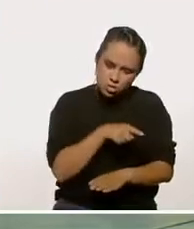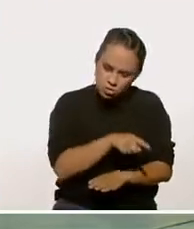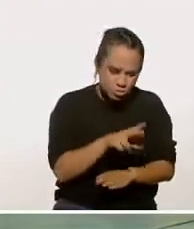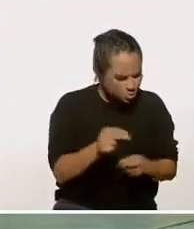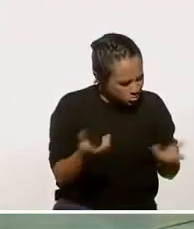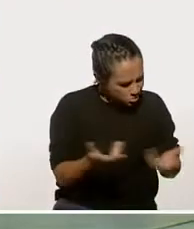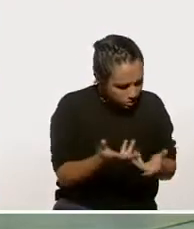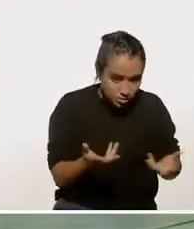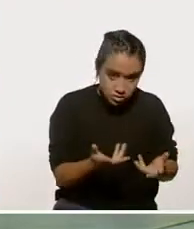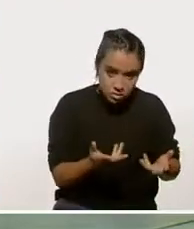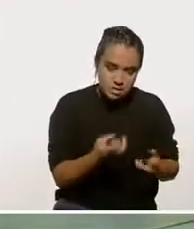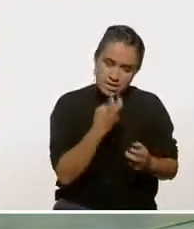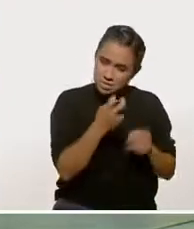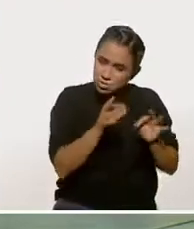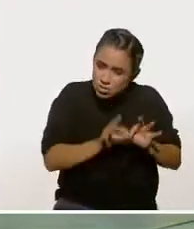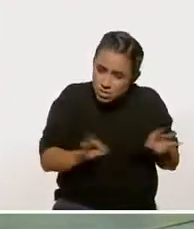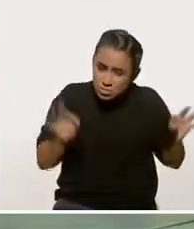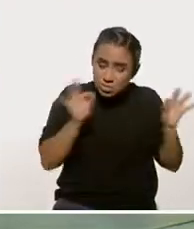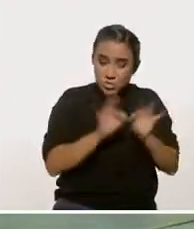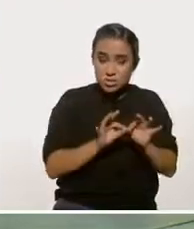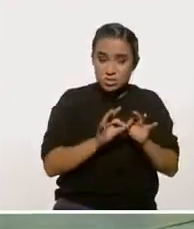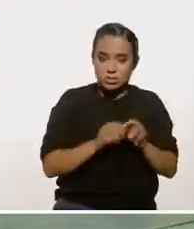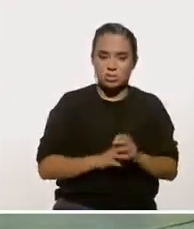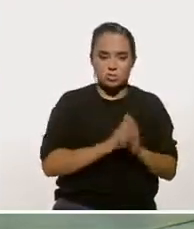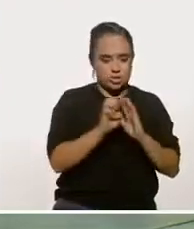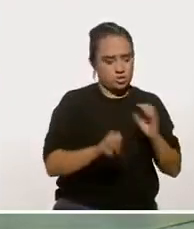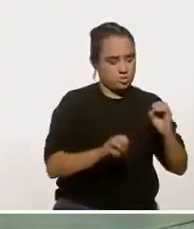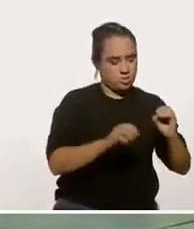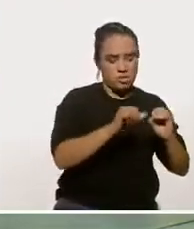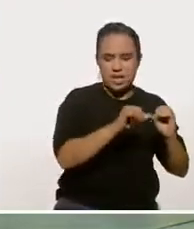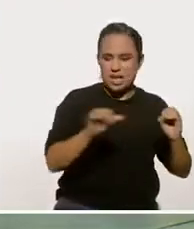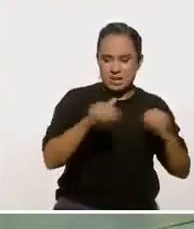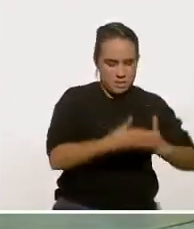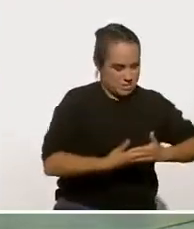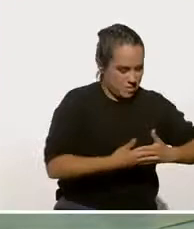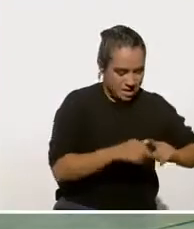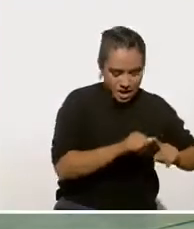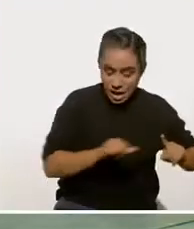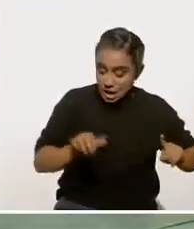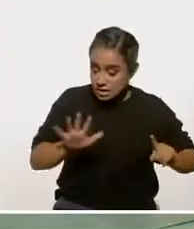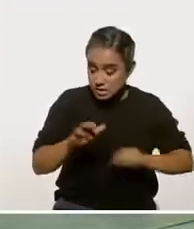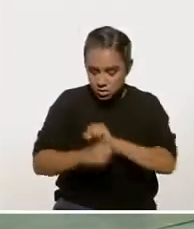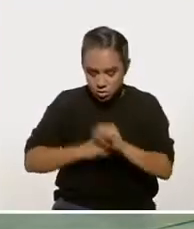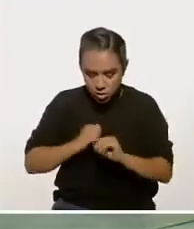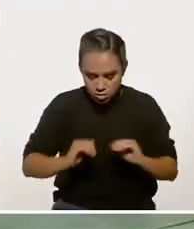cosas esenciales. Pensemos que de 0 a 5 años, o sea, los niños están